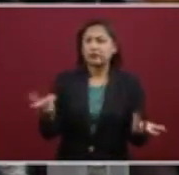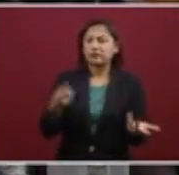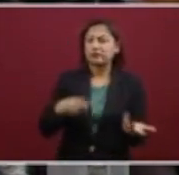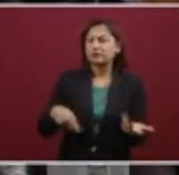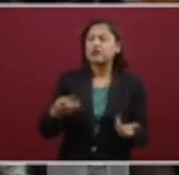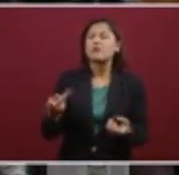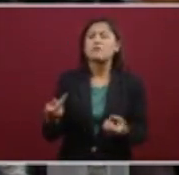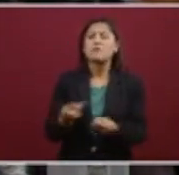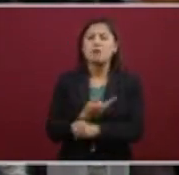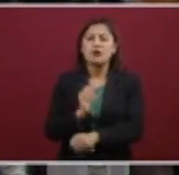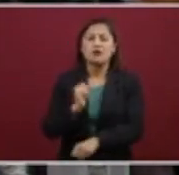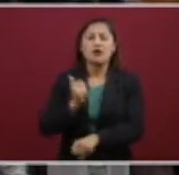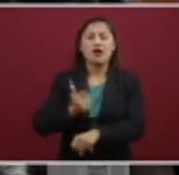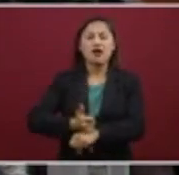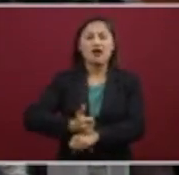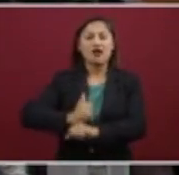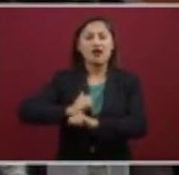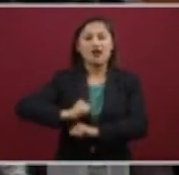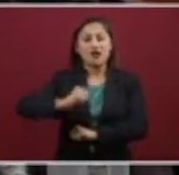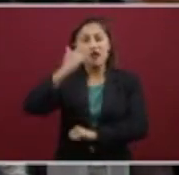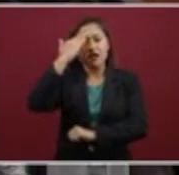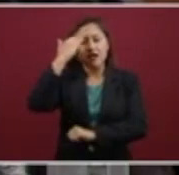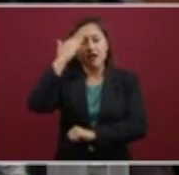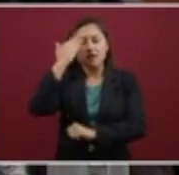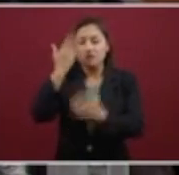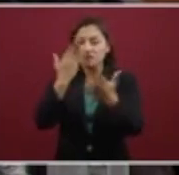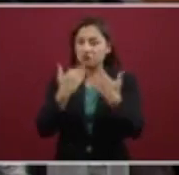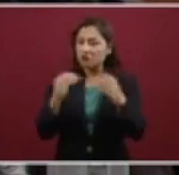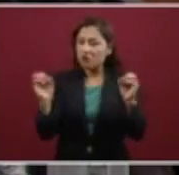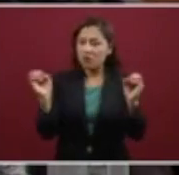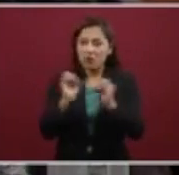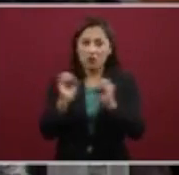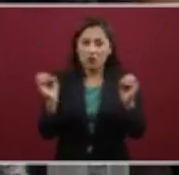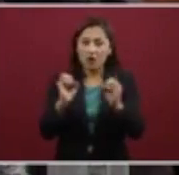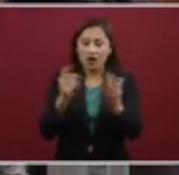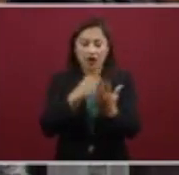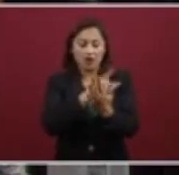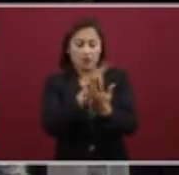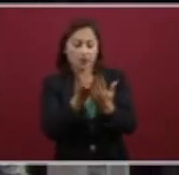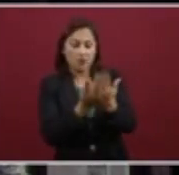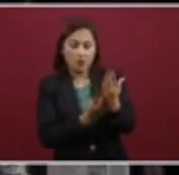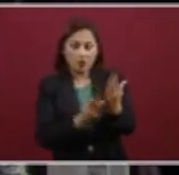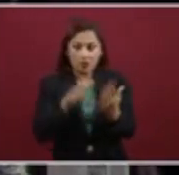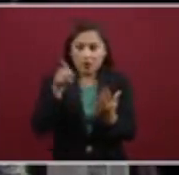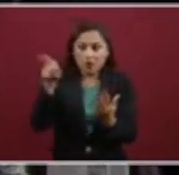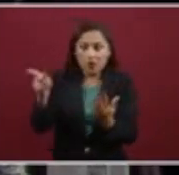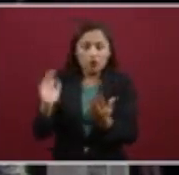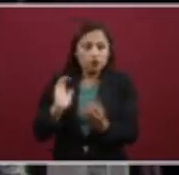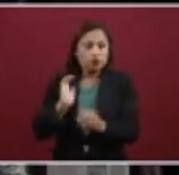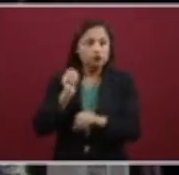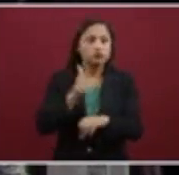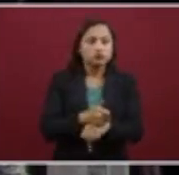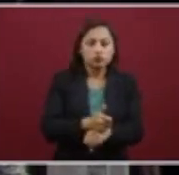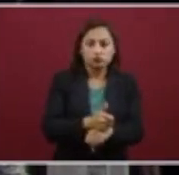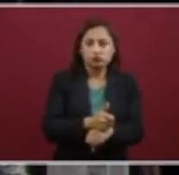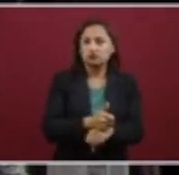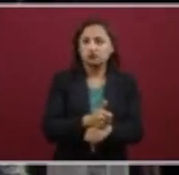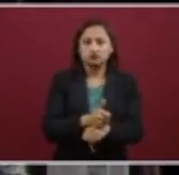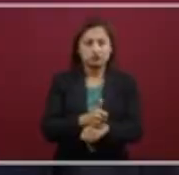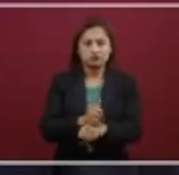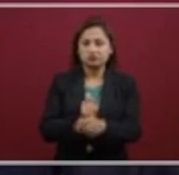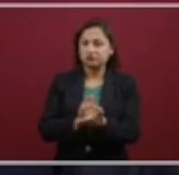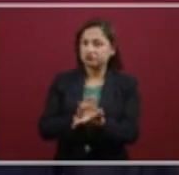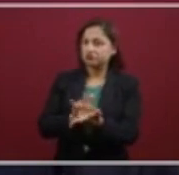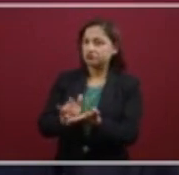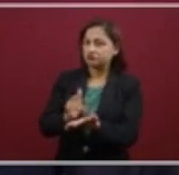intervenga ahí. No hay un programa de gobierno de usted que haya llegado a ese municipio,